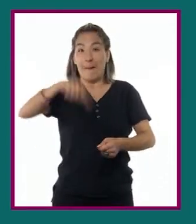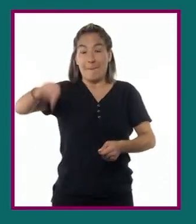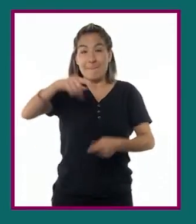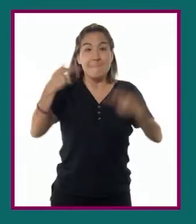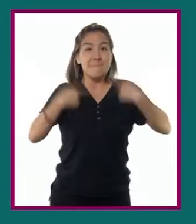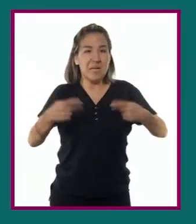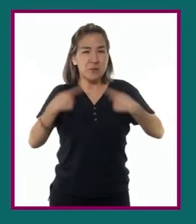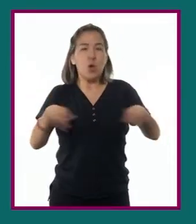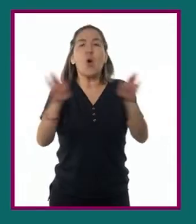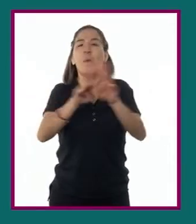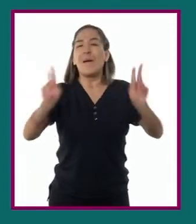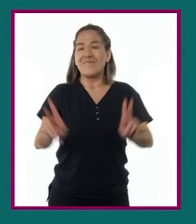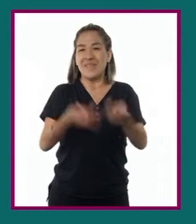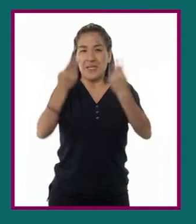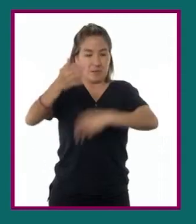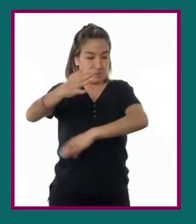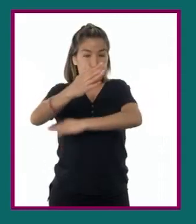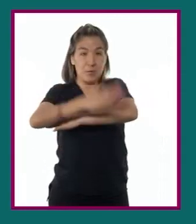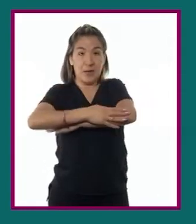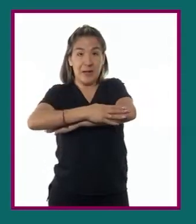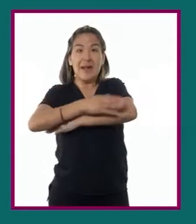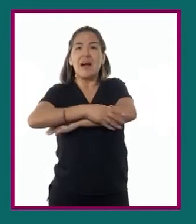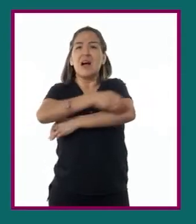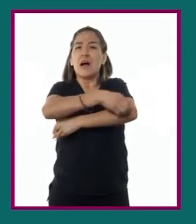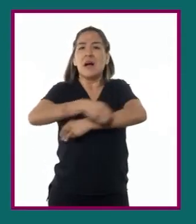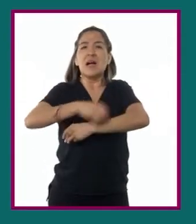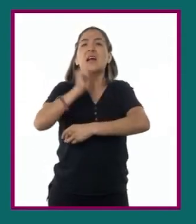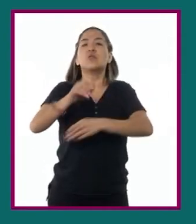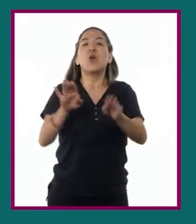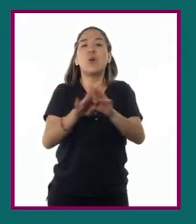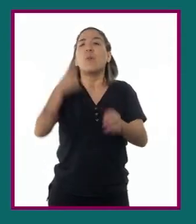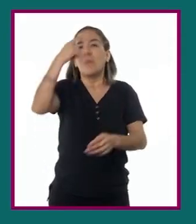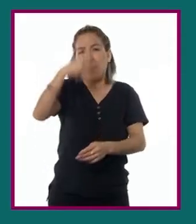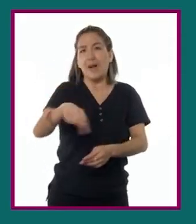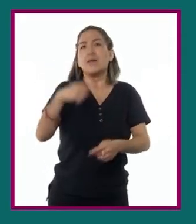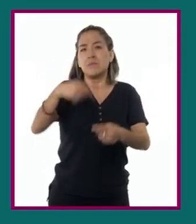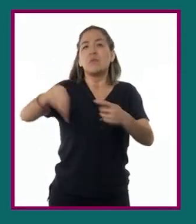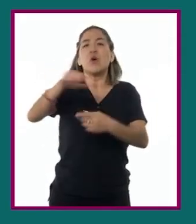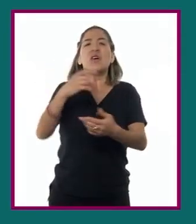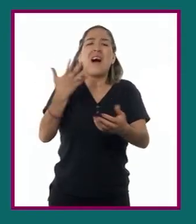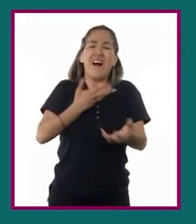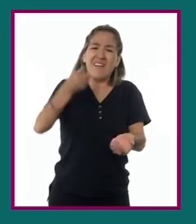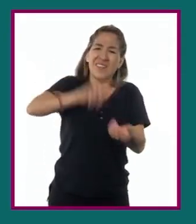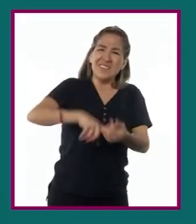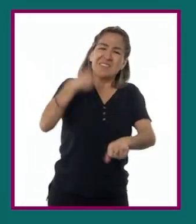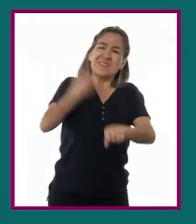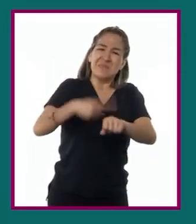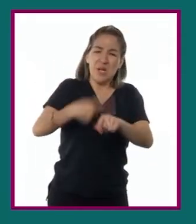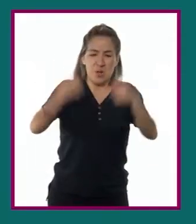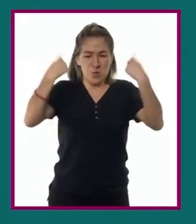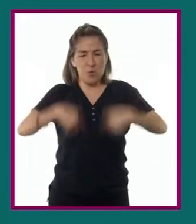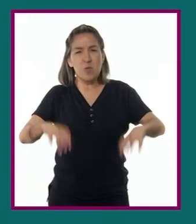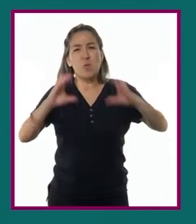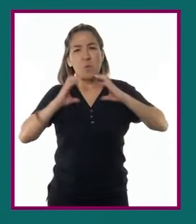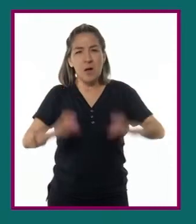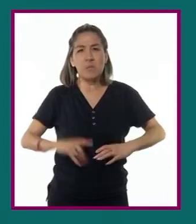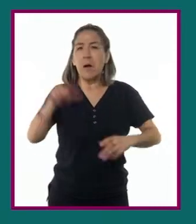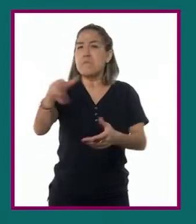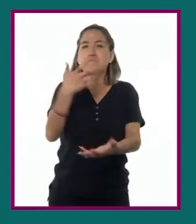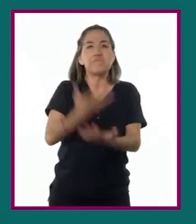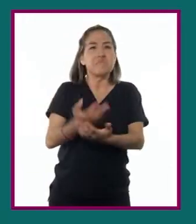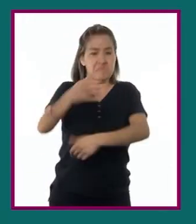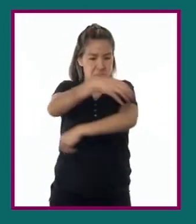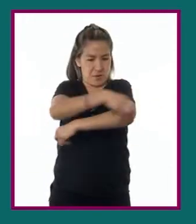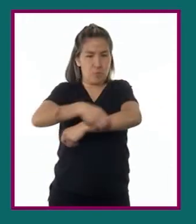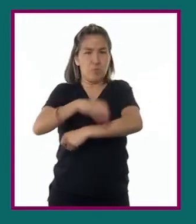o venden los imanes afirman que pueden curar un sinfín de padecimientos corporales de distinta índole.